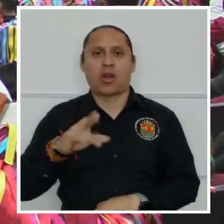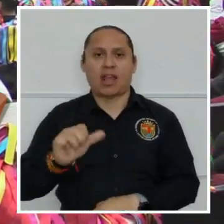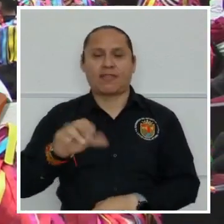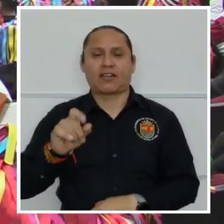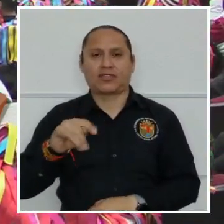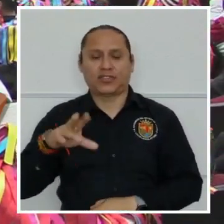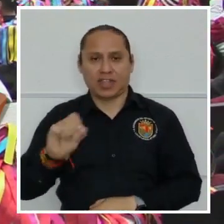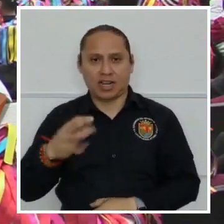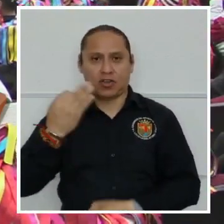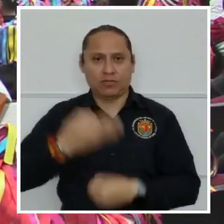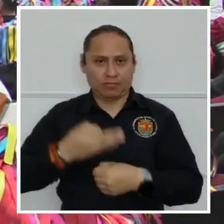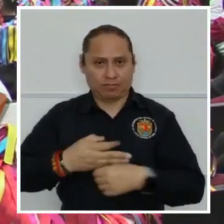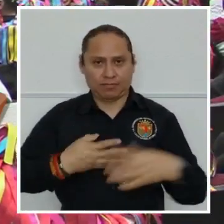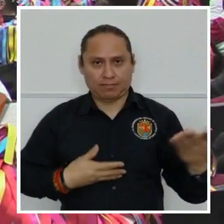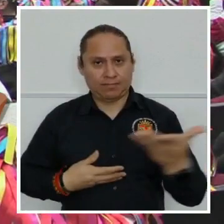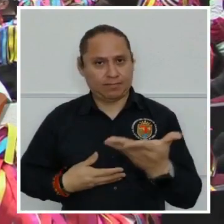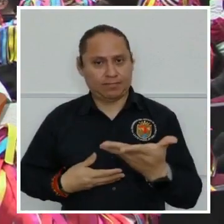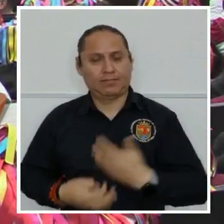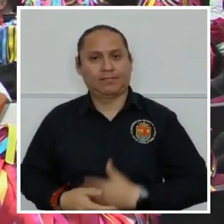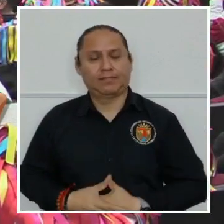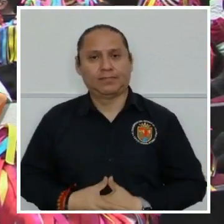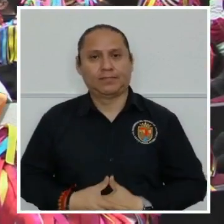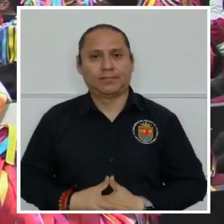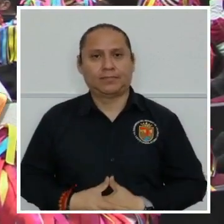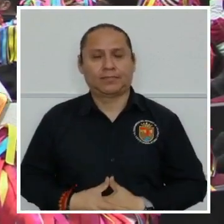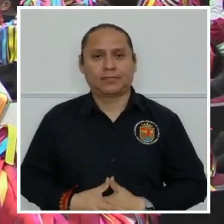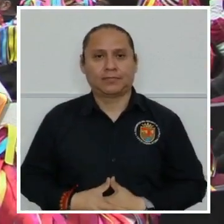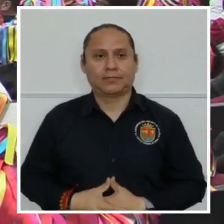del Rosario Correa González.